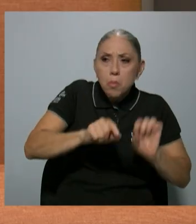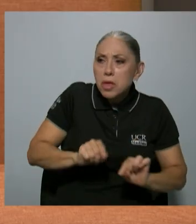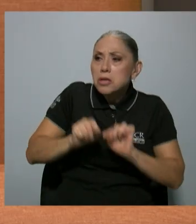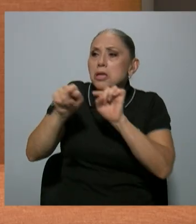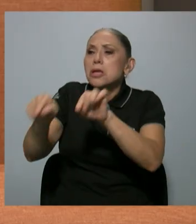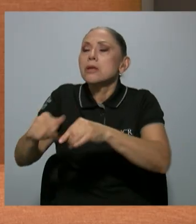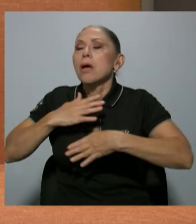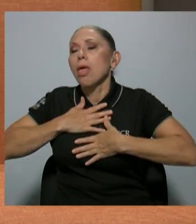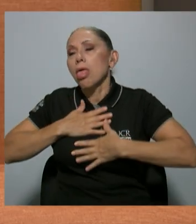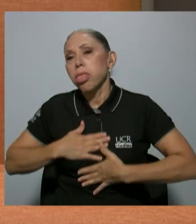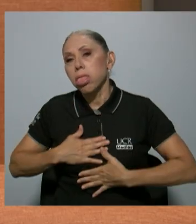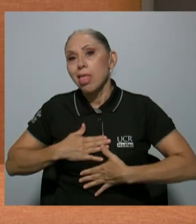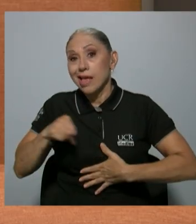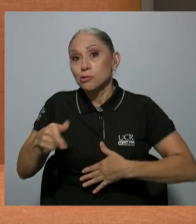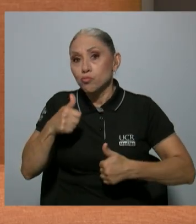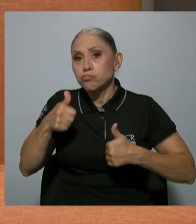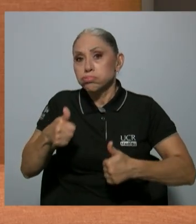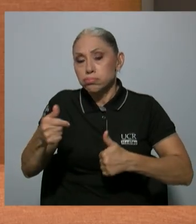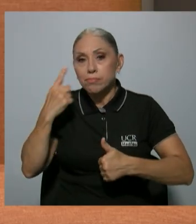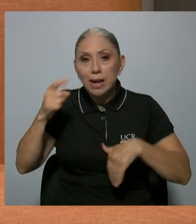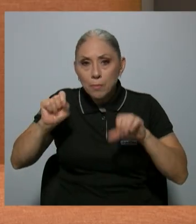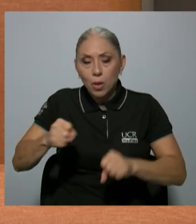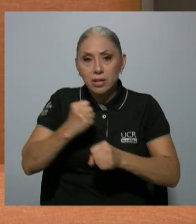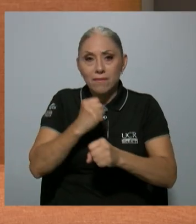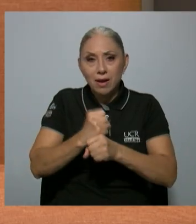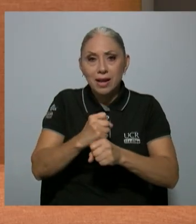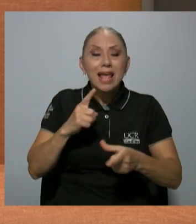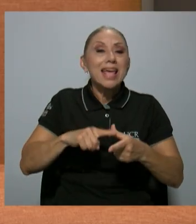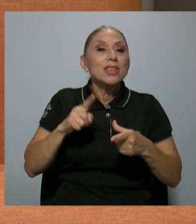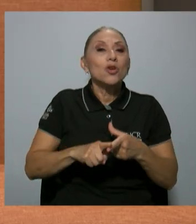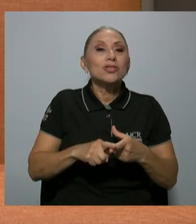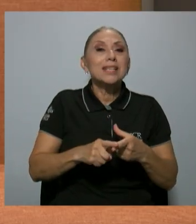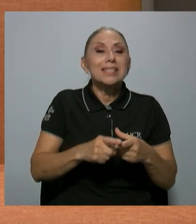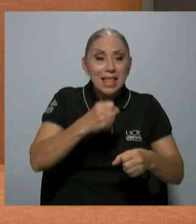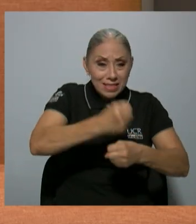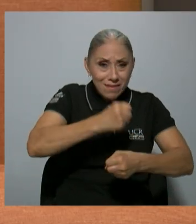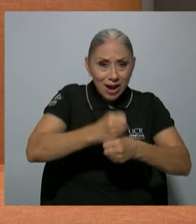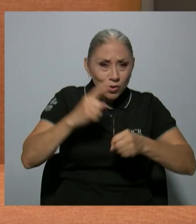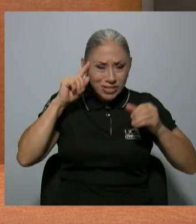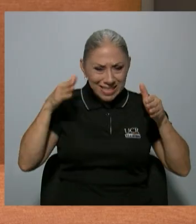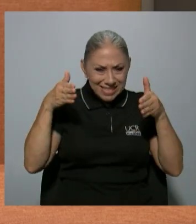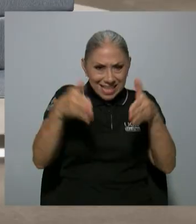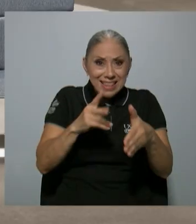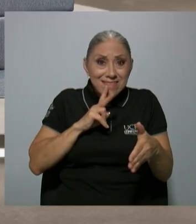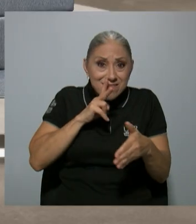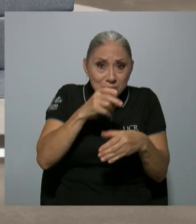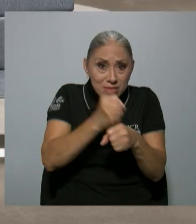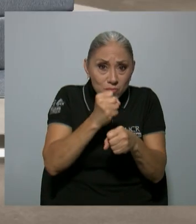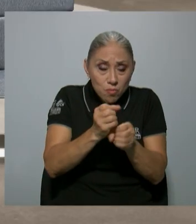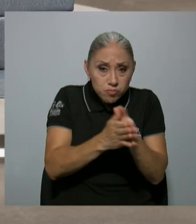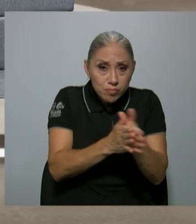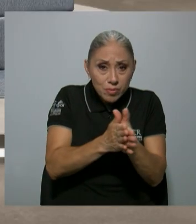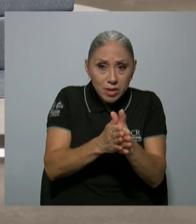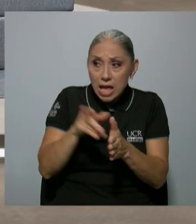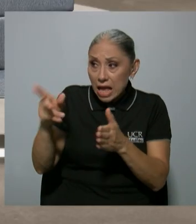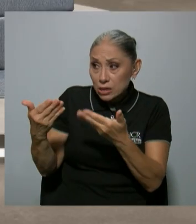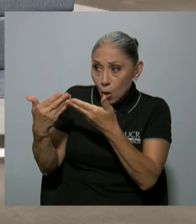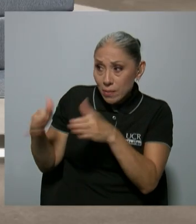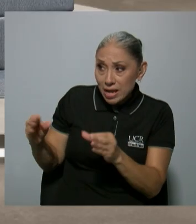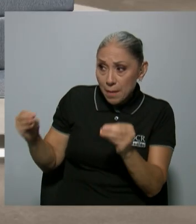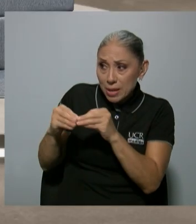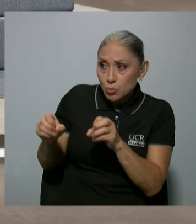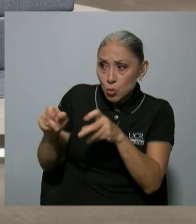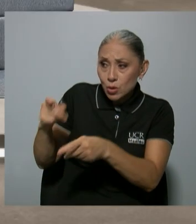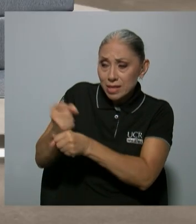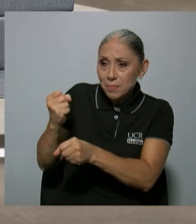producir, y eso hace que más bien la producción se centre en la eficiencia y no tanto... ¿Y generará más empleo? Yo esperaría